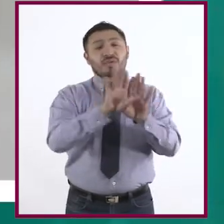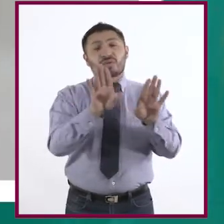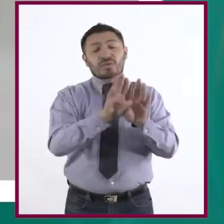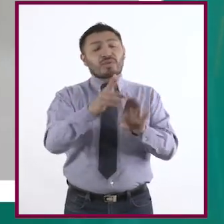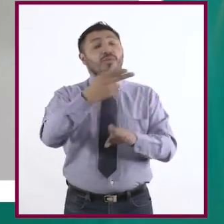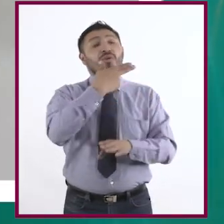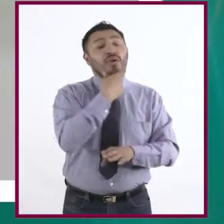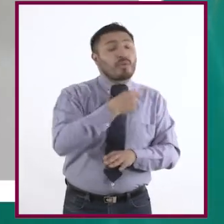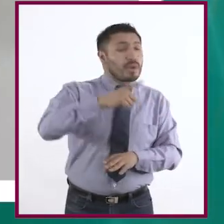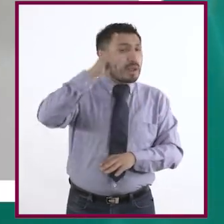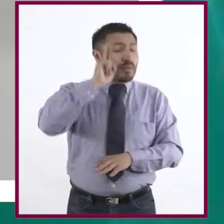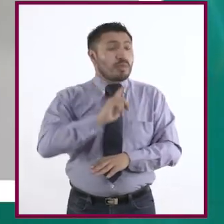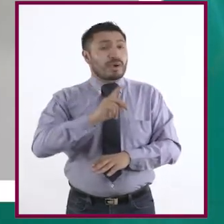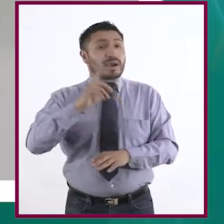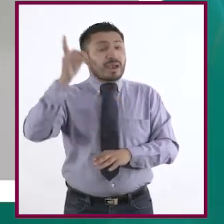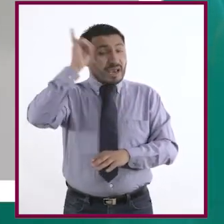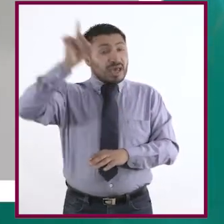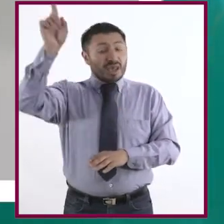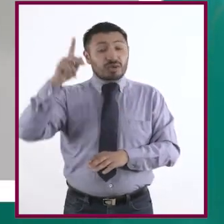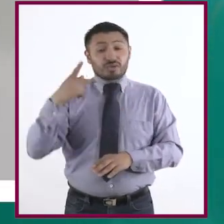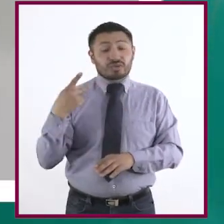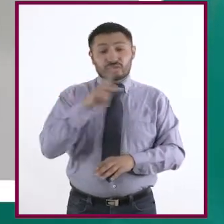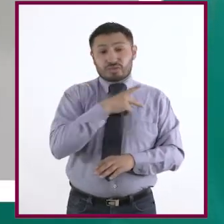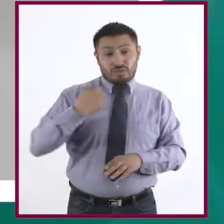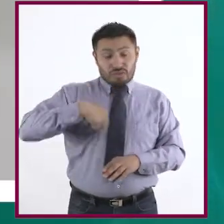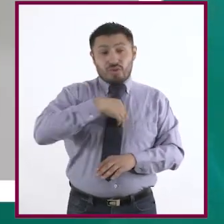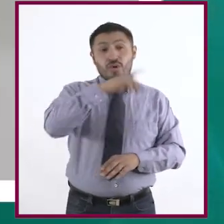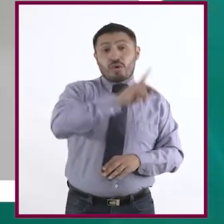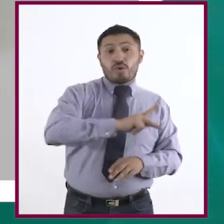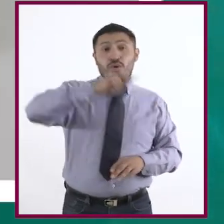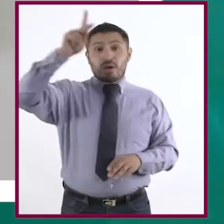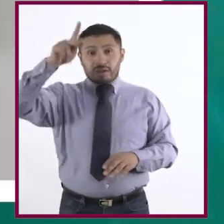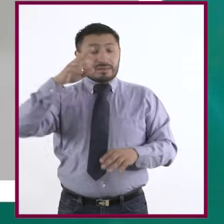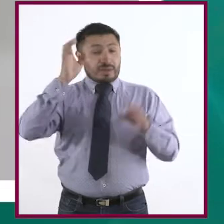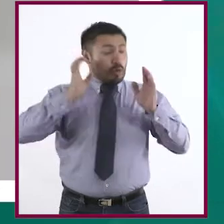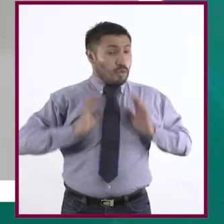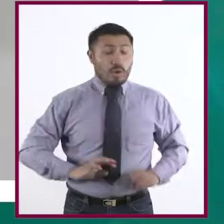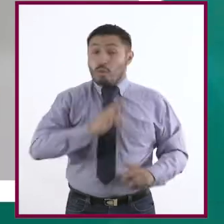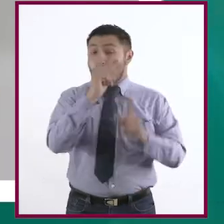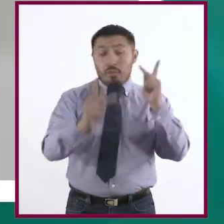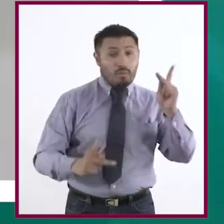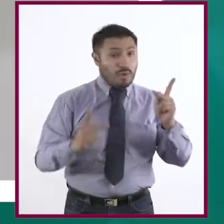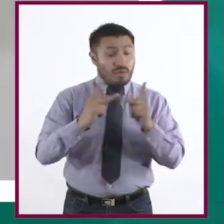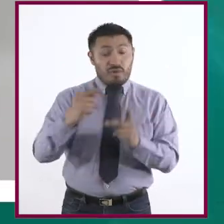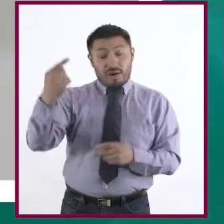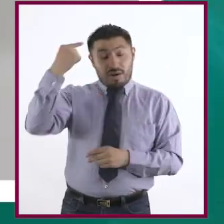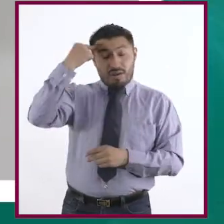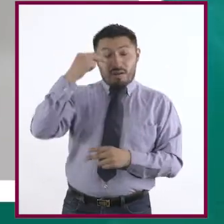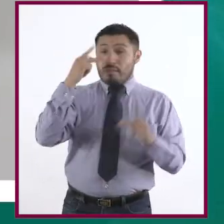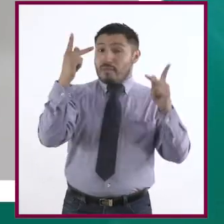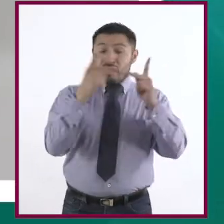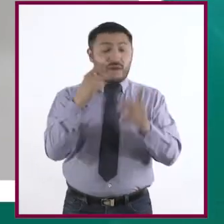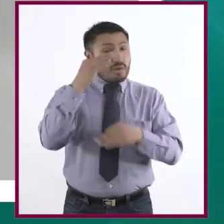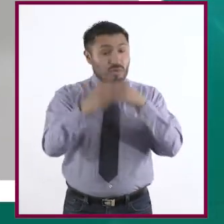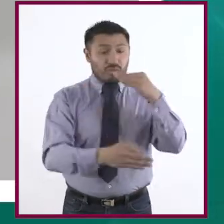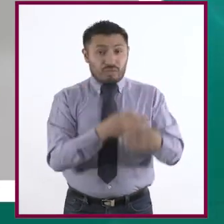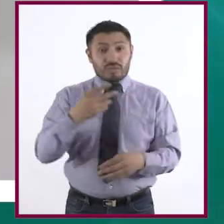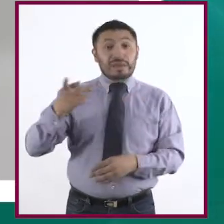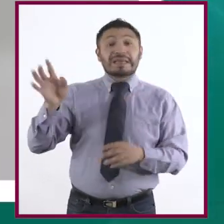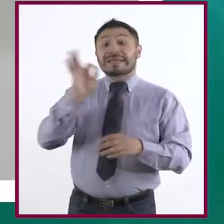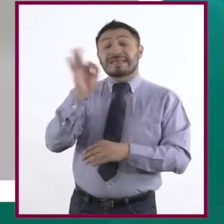mujer. Y entonces todos aquellos que se salían de esa norma, pues simplemente tenían que ser